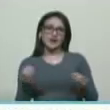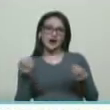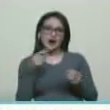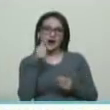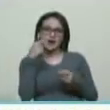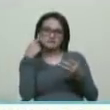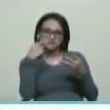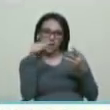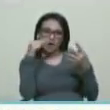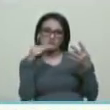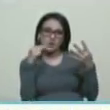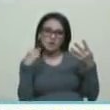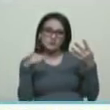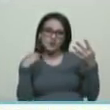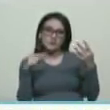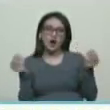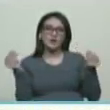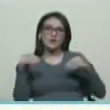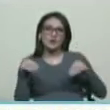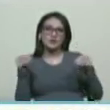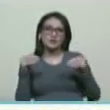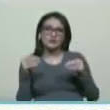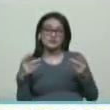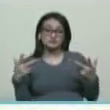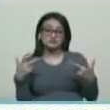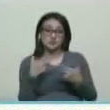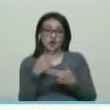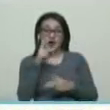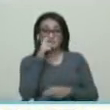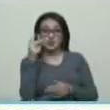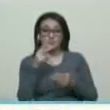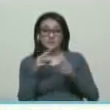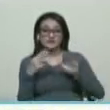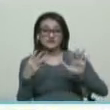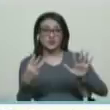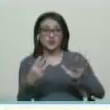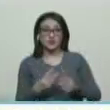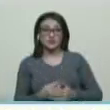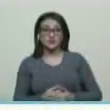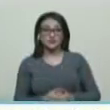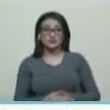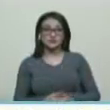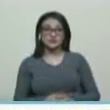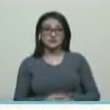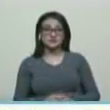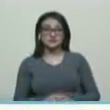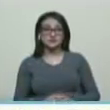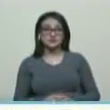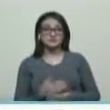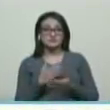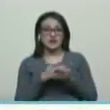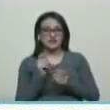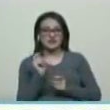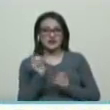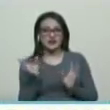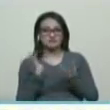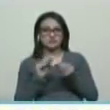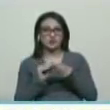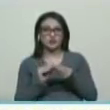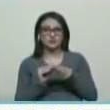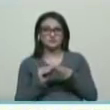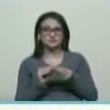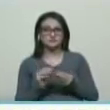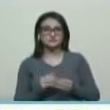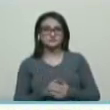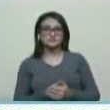acuerdo, de tal manera que cerremos el año 2018 con parte de la tarea concluida y